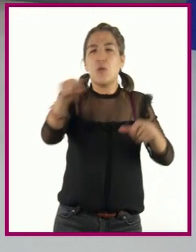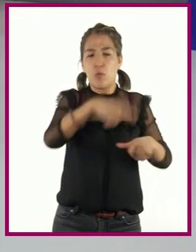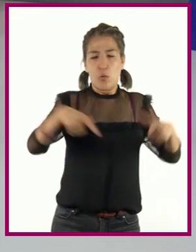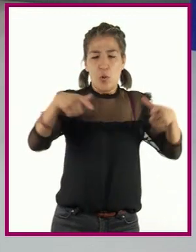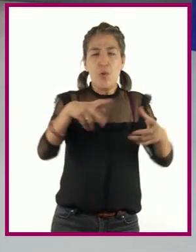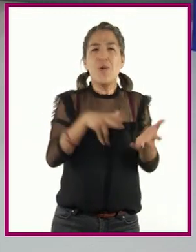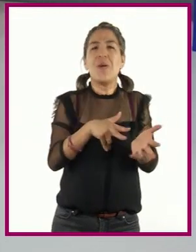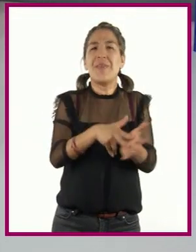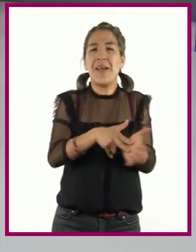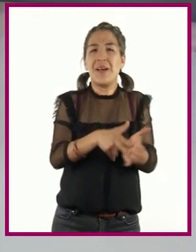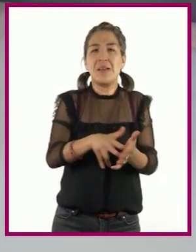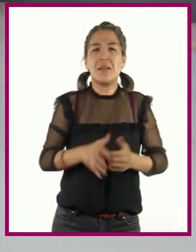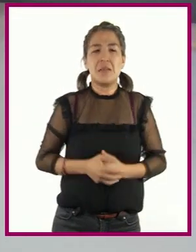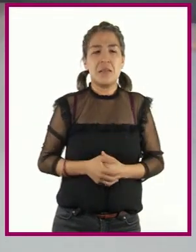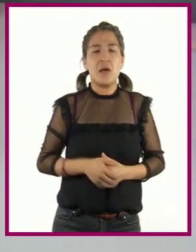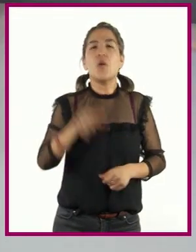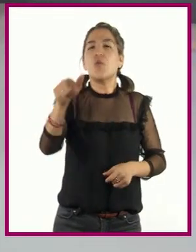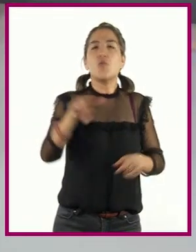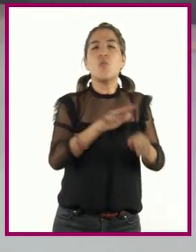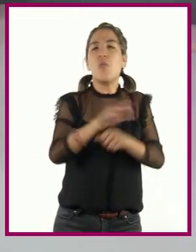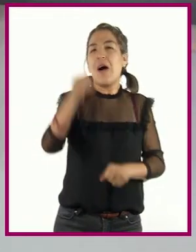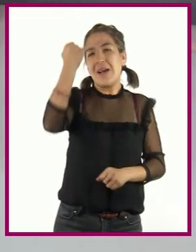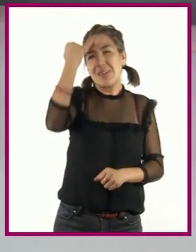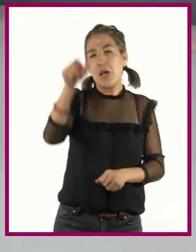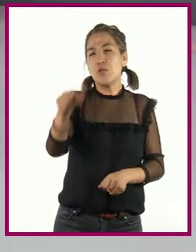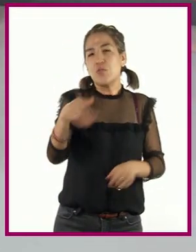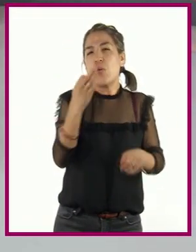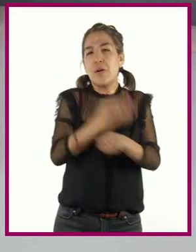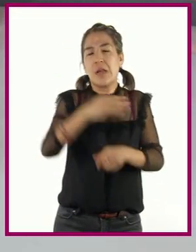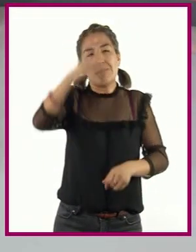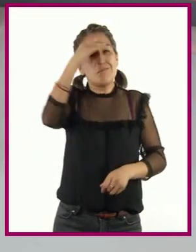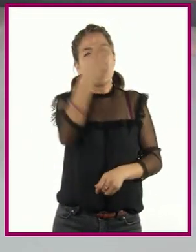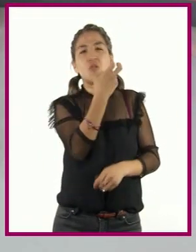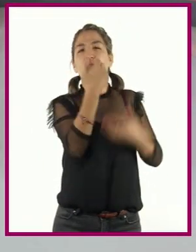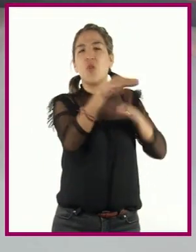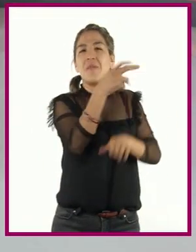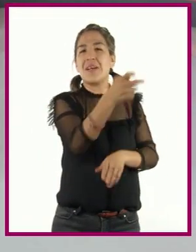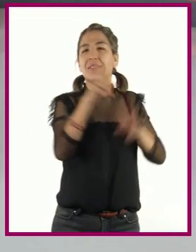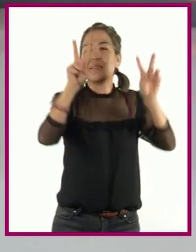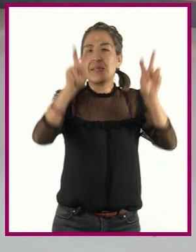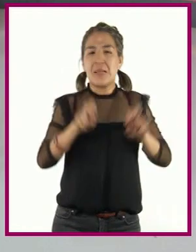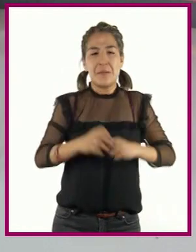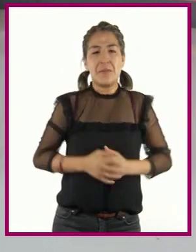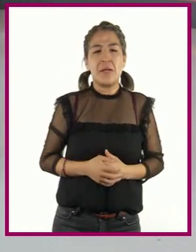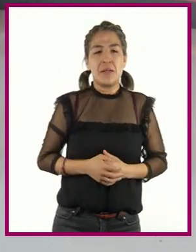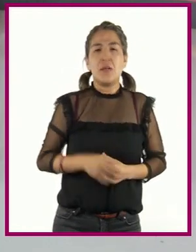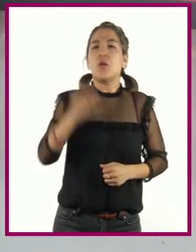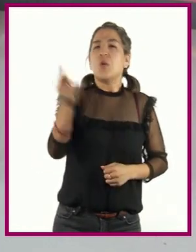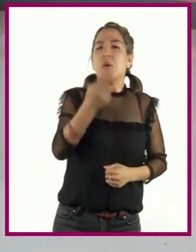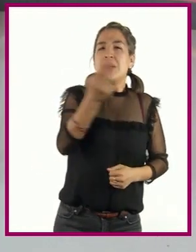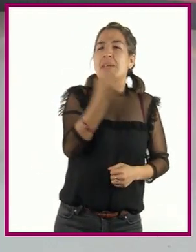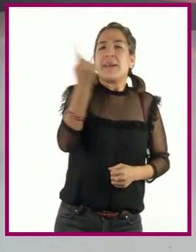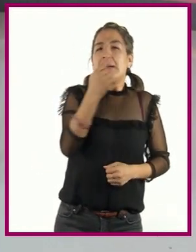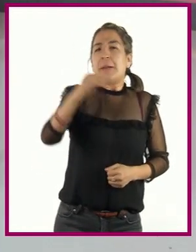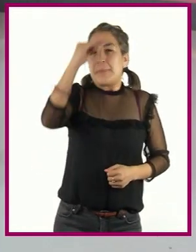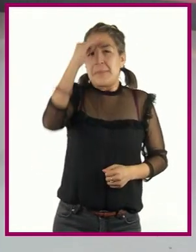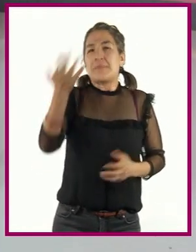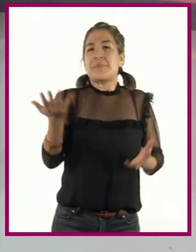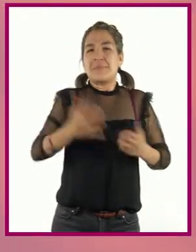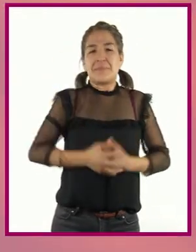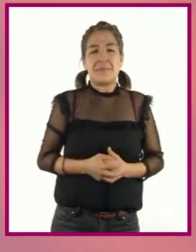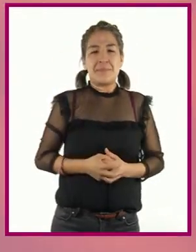¿Cuál es tu postura sobre este fenómeno del universo? ¿Y ustedes qué piensan al respecto?